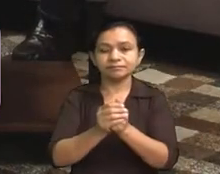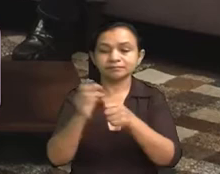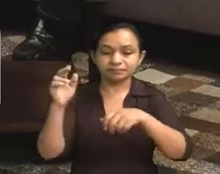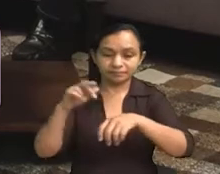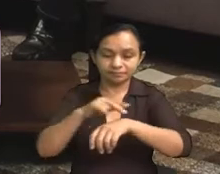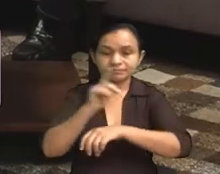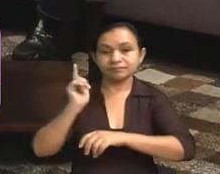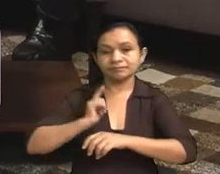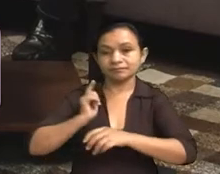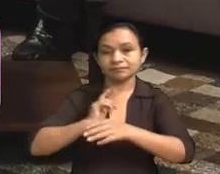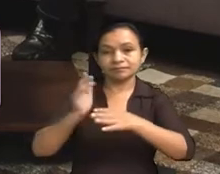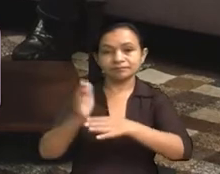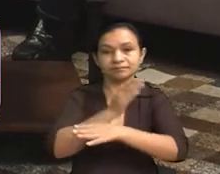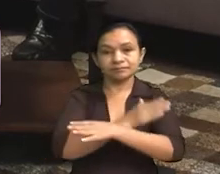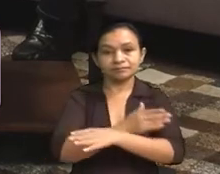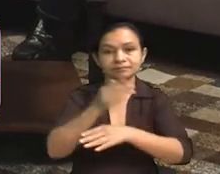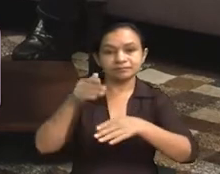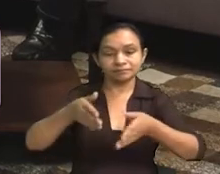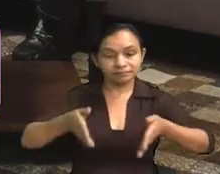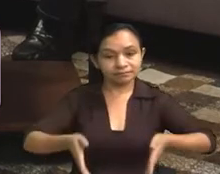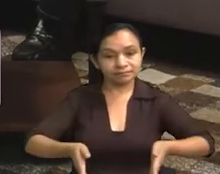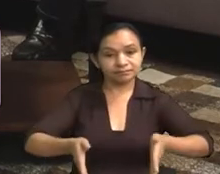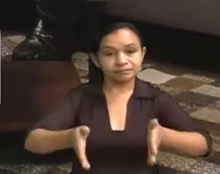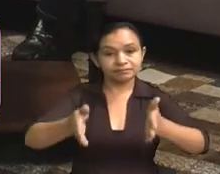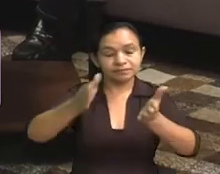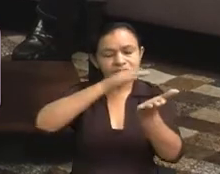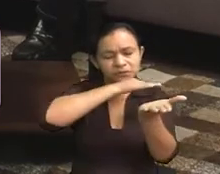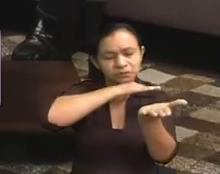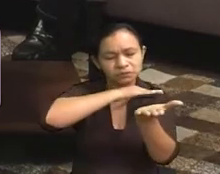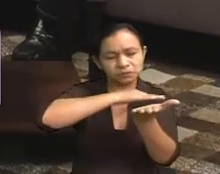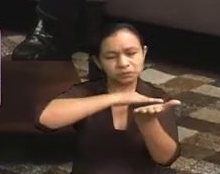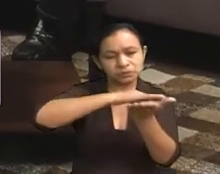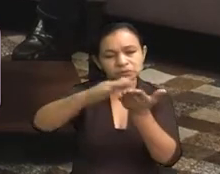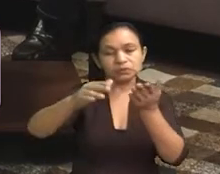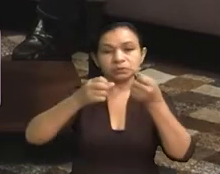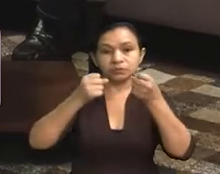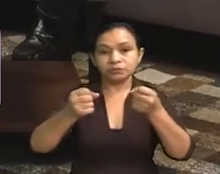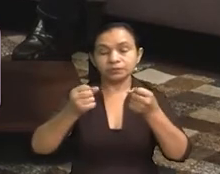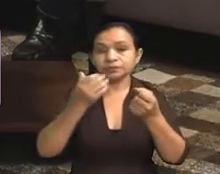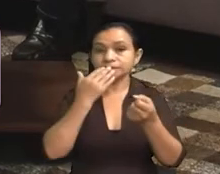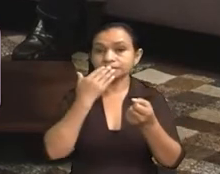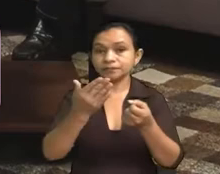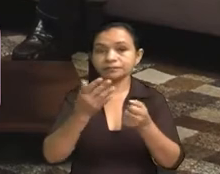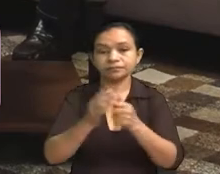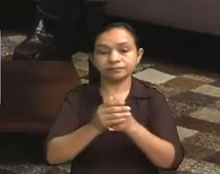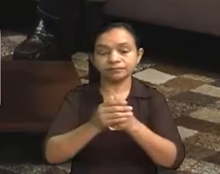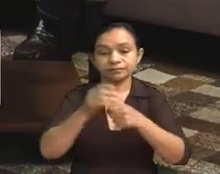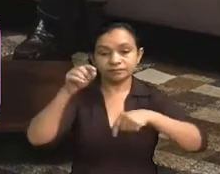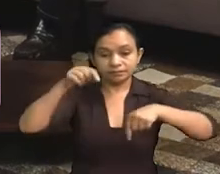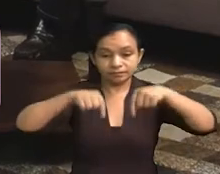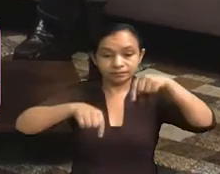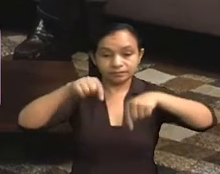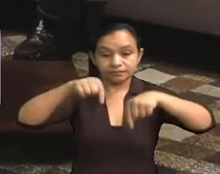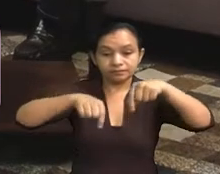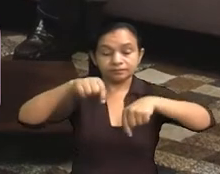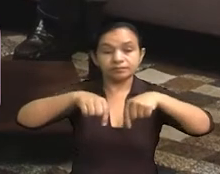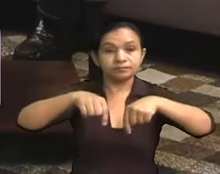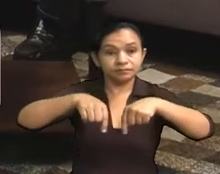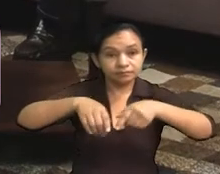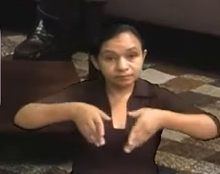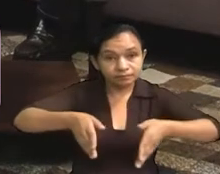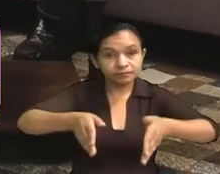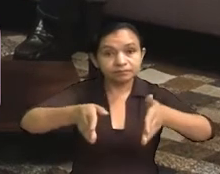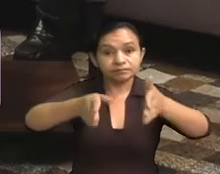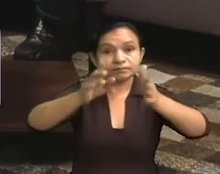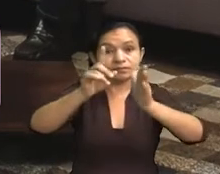caminos que existían ahí. No, ahora son carreteras de concreto hidráulico. Sí. ¿Ya? que cada kilómetro de concreto hidráulico